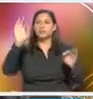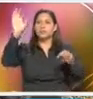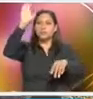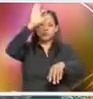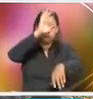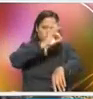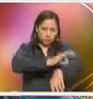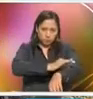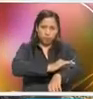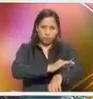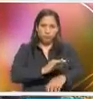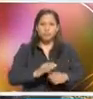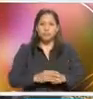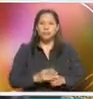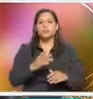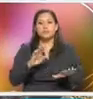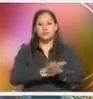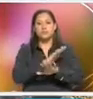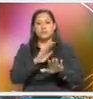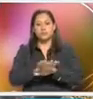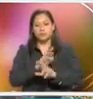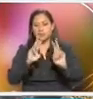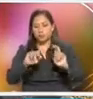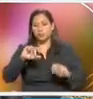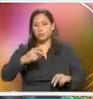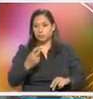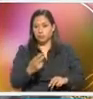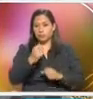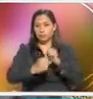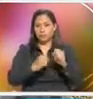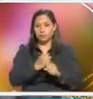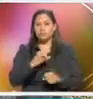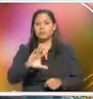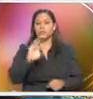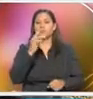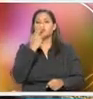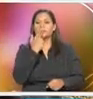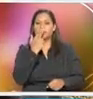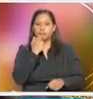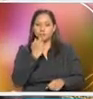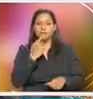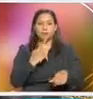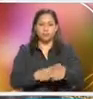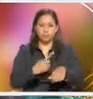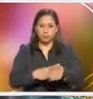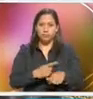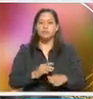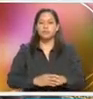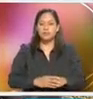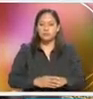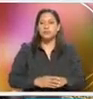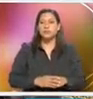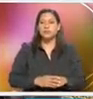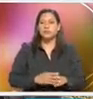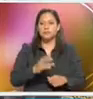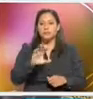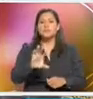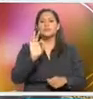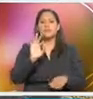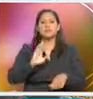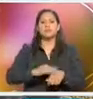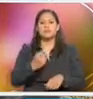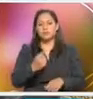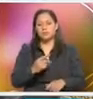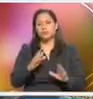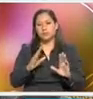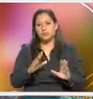mosquitos, etcétera. Sí. Así va cambiando. Este año se escogió la diabetes y esto tiene un sentido como por qué se elige, ¿no? Y es